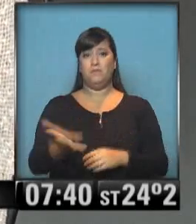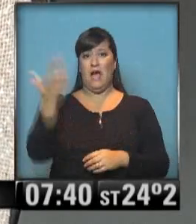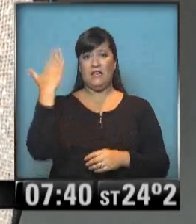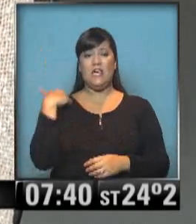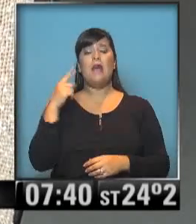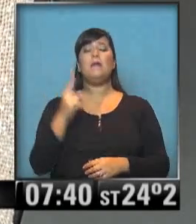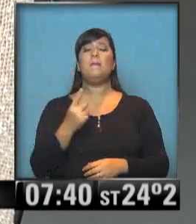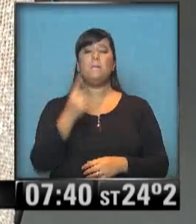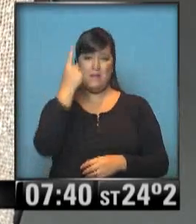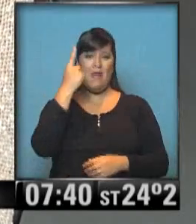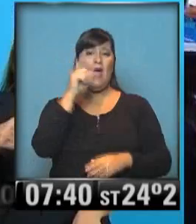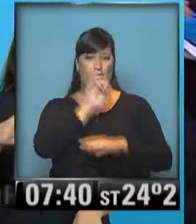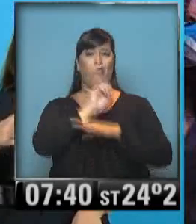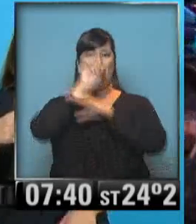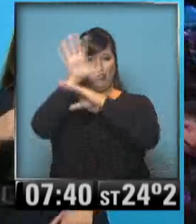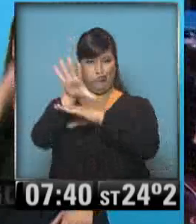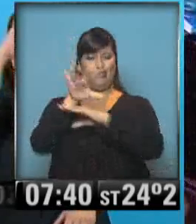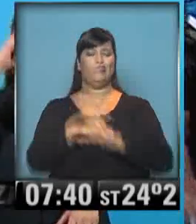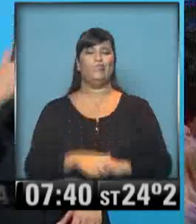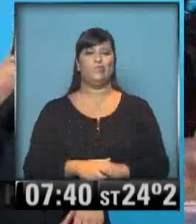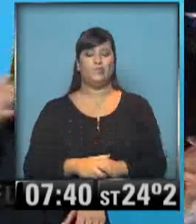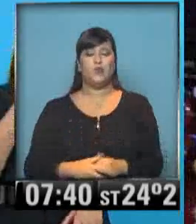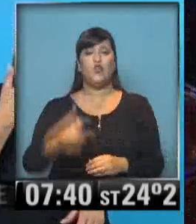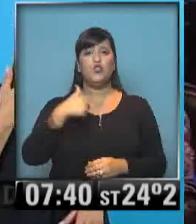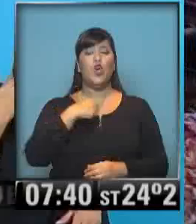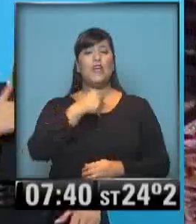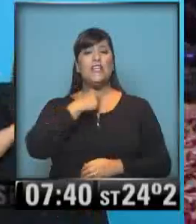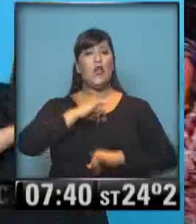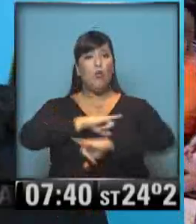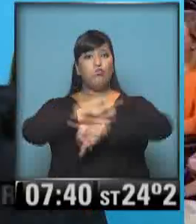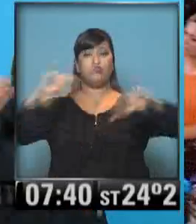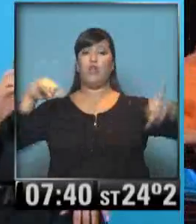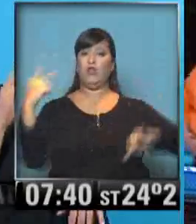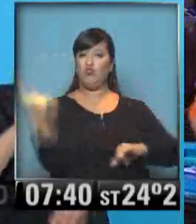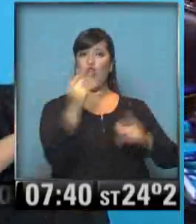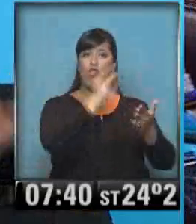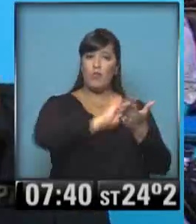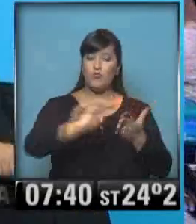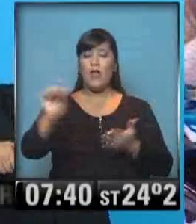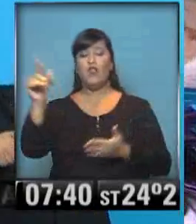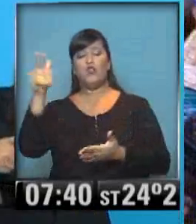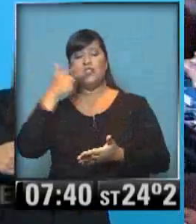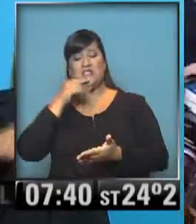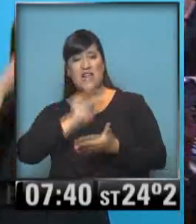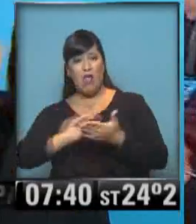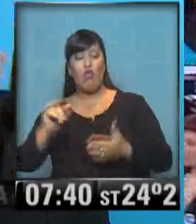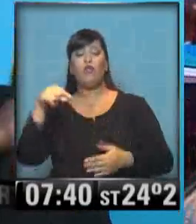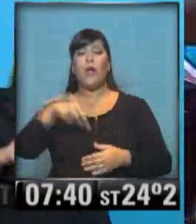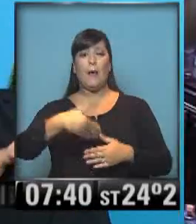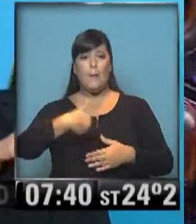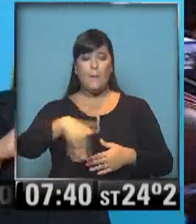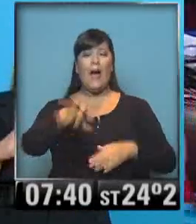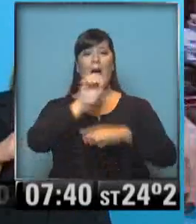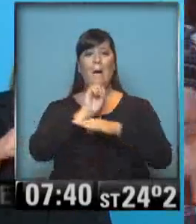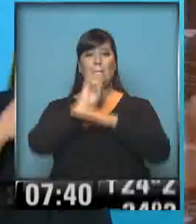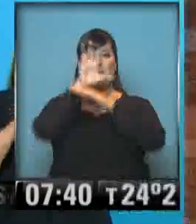el primer paso yo quiero decirles a todos los legisladores que voy a enviar